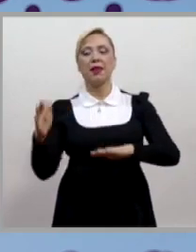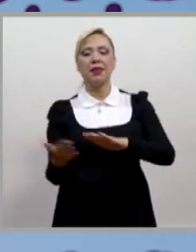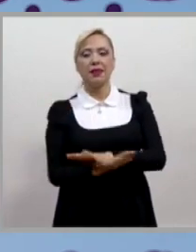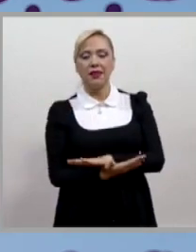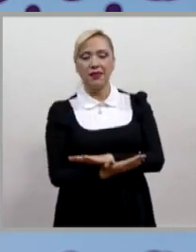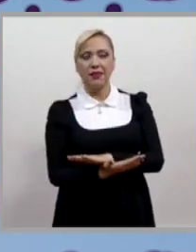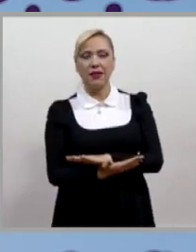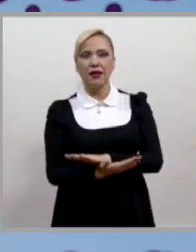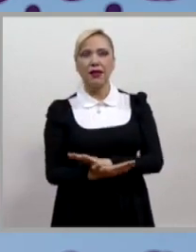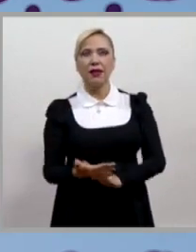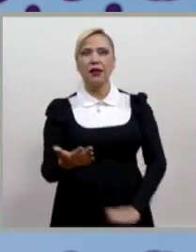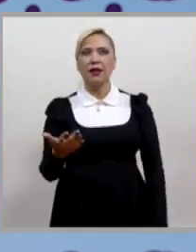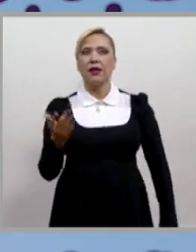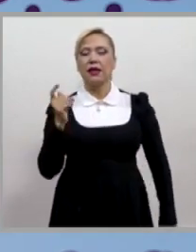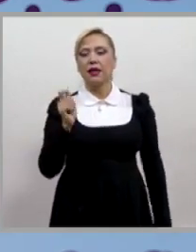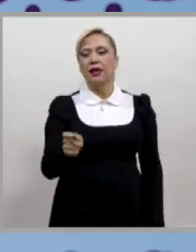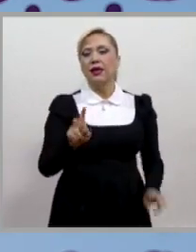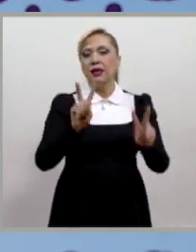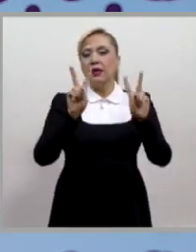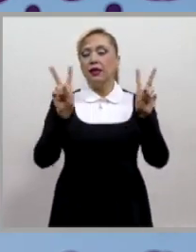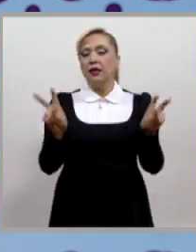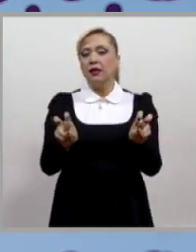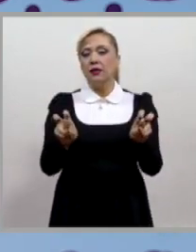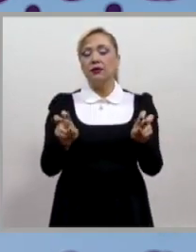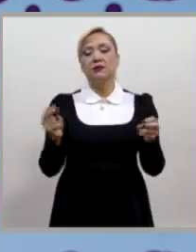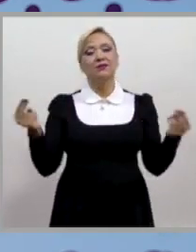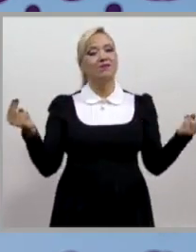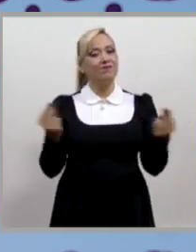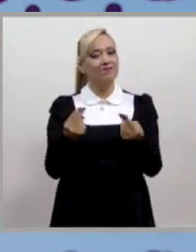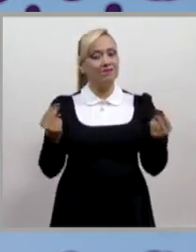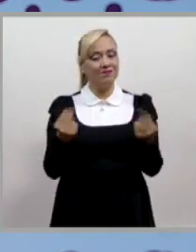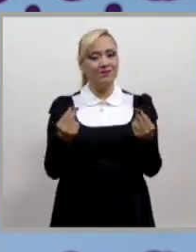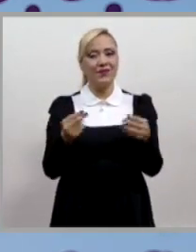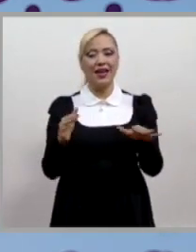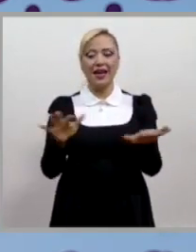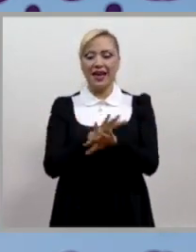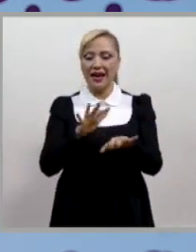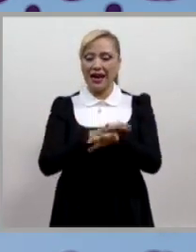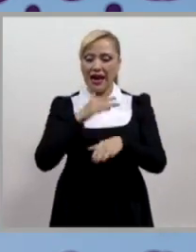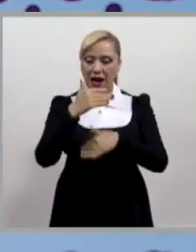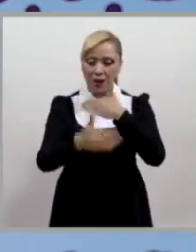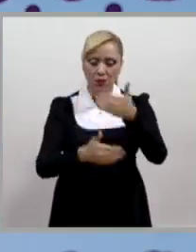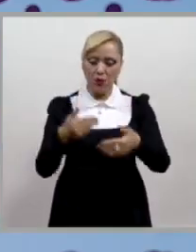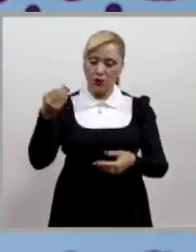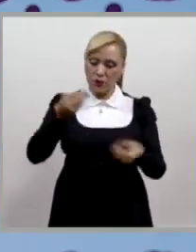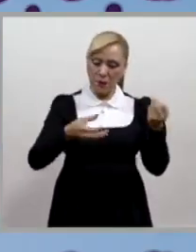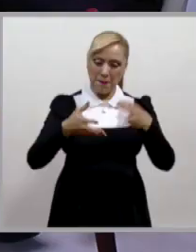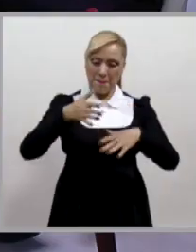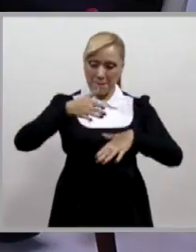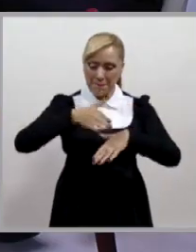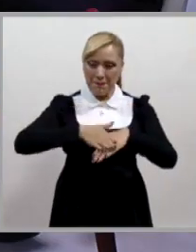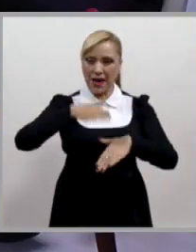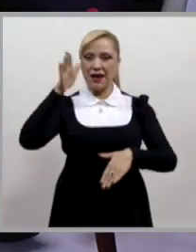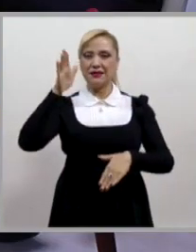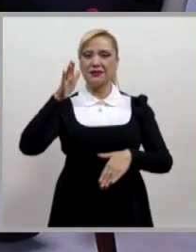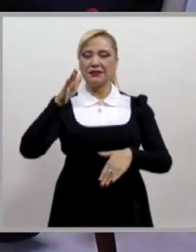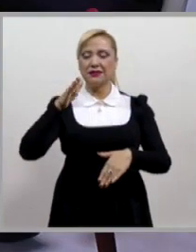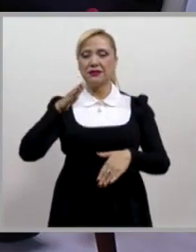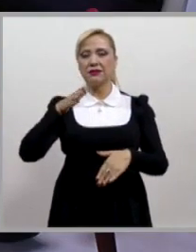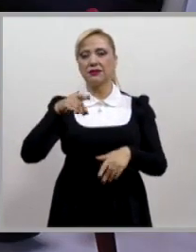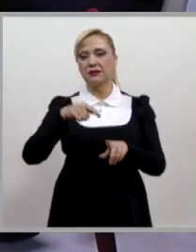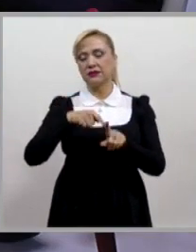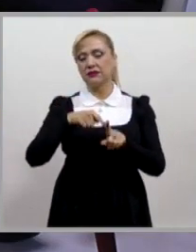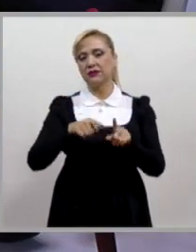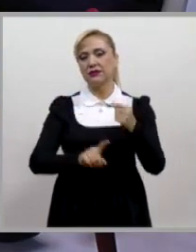en algún momento, es el tema del fortalecimiento, la evolución, porque hay un pendiente muy grande en ese sentido, que nos tardaremos otros